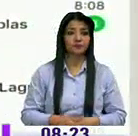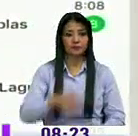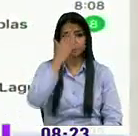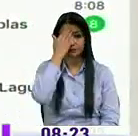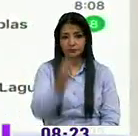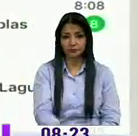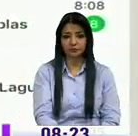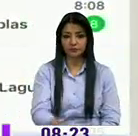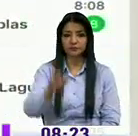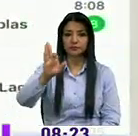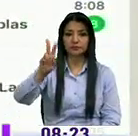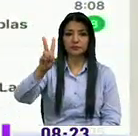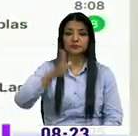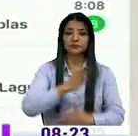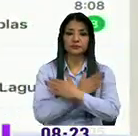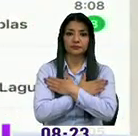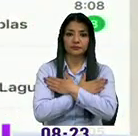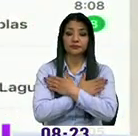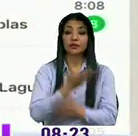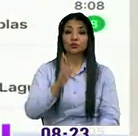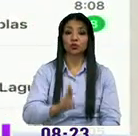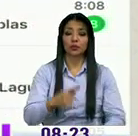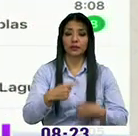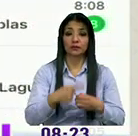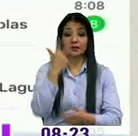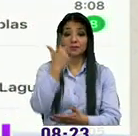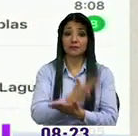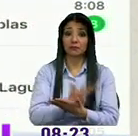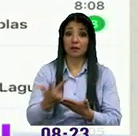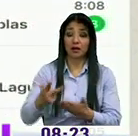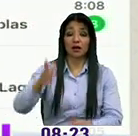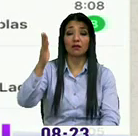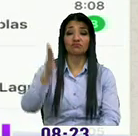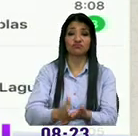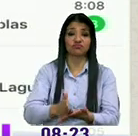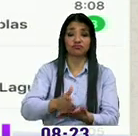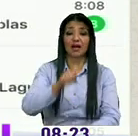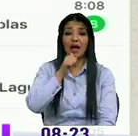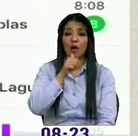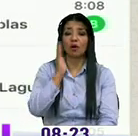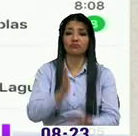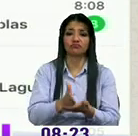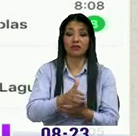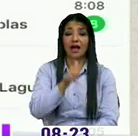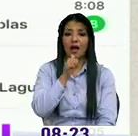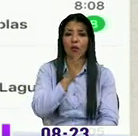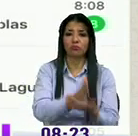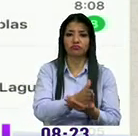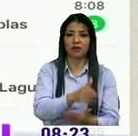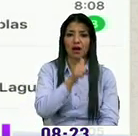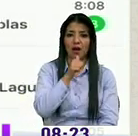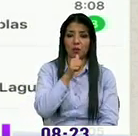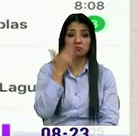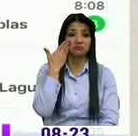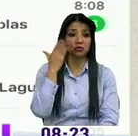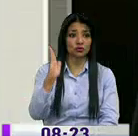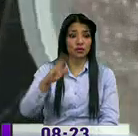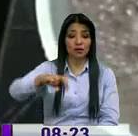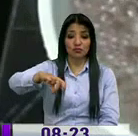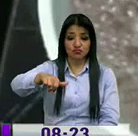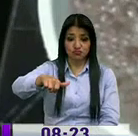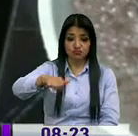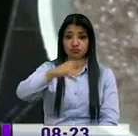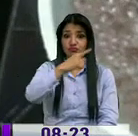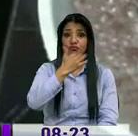señores TVC. Saludos desde el sur de Quito. Hace 3 semanas nos van cortando el agua paulatinamente. No sabemos a qué se debe mi malestar. Y cuando llega, llega